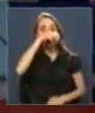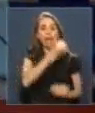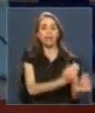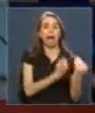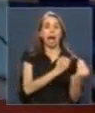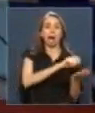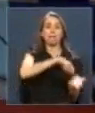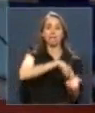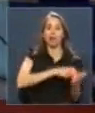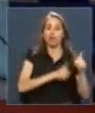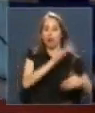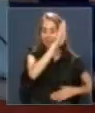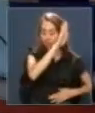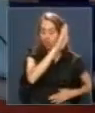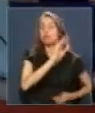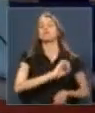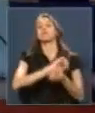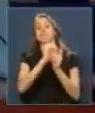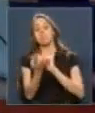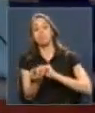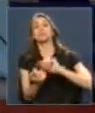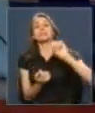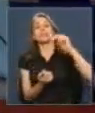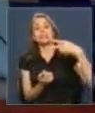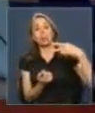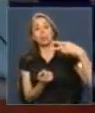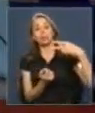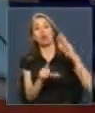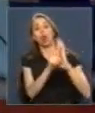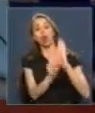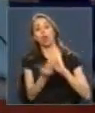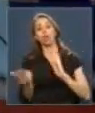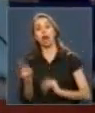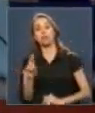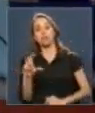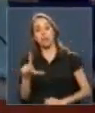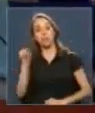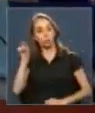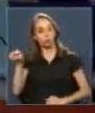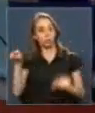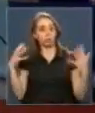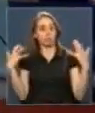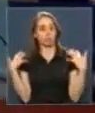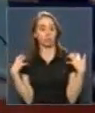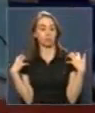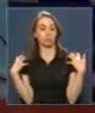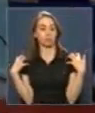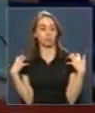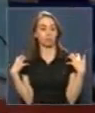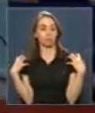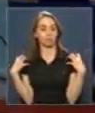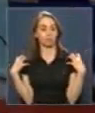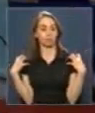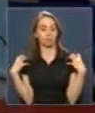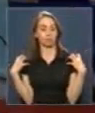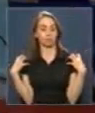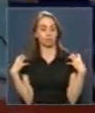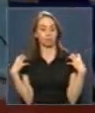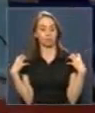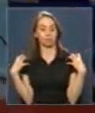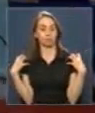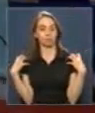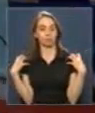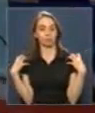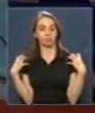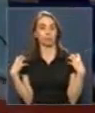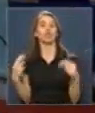que se transfiere al CERVEL la responsabilidad de publicar